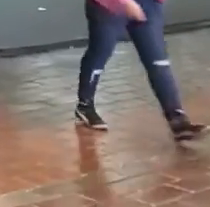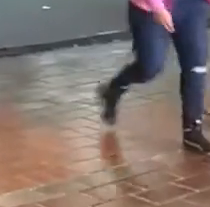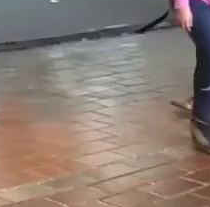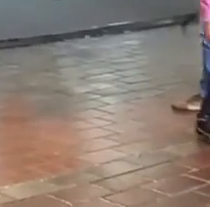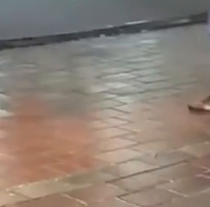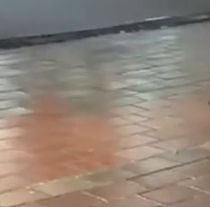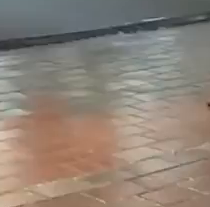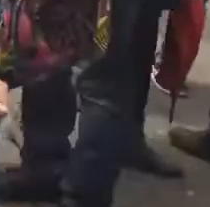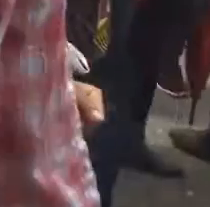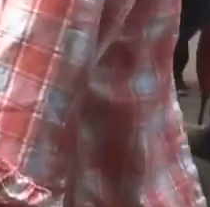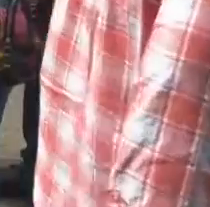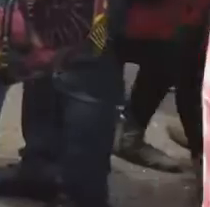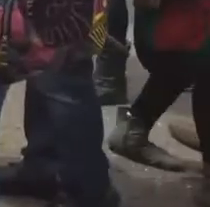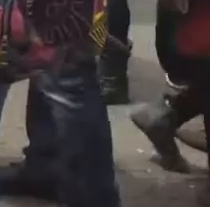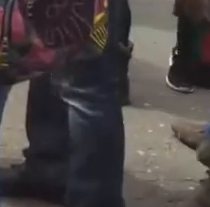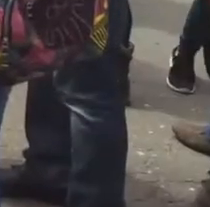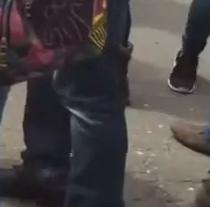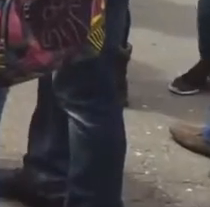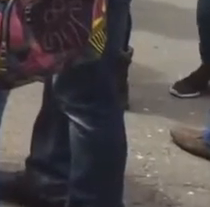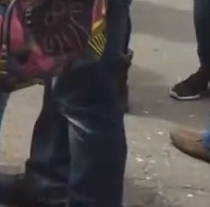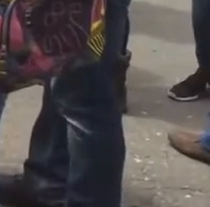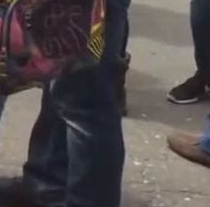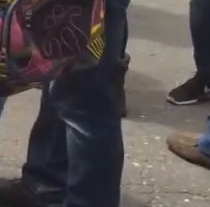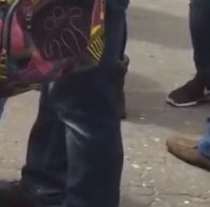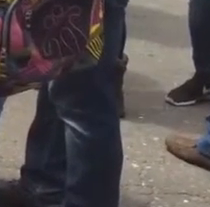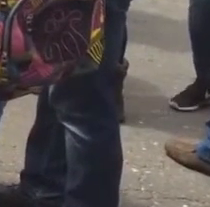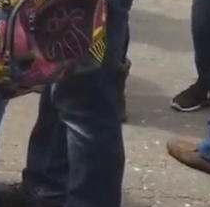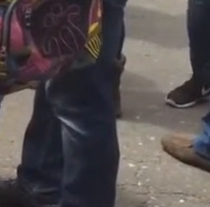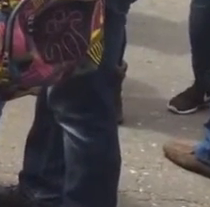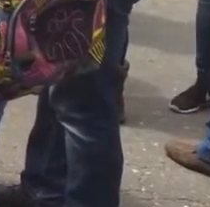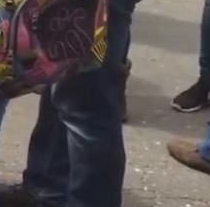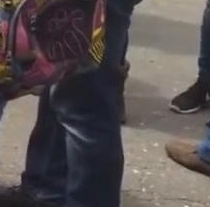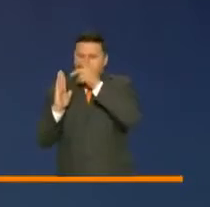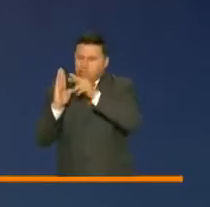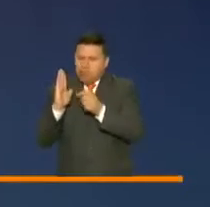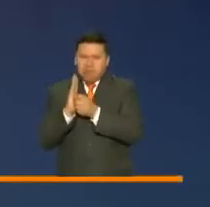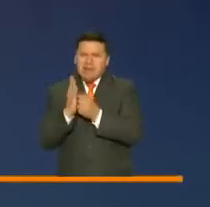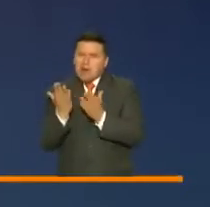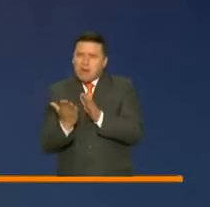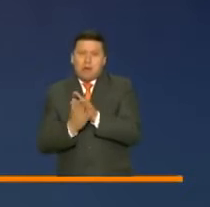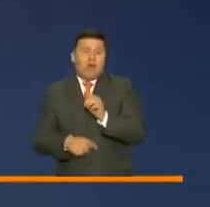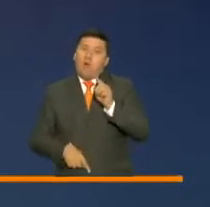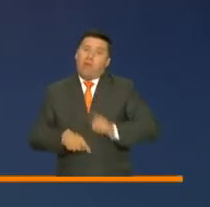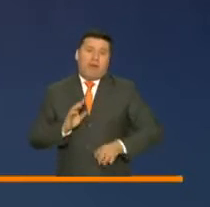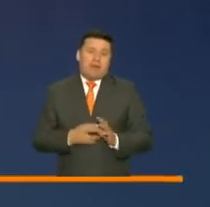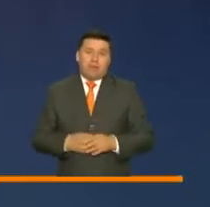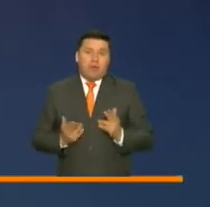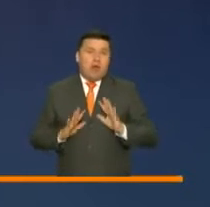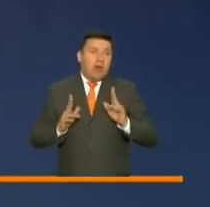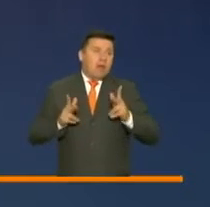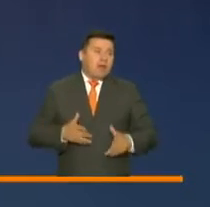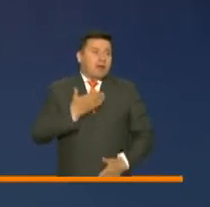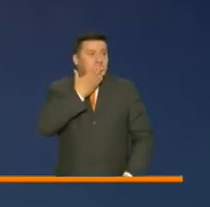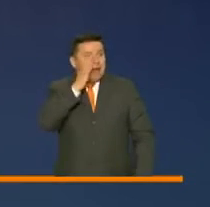que se introduzcan pliegos tipo a muchos más sectores garantizando la transparencia para contratar con el estado no podemos darnos el lujo de